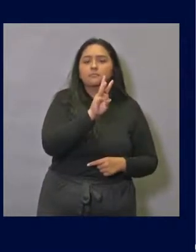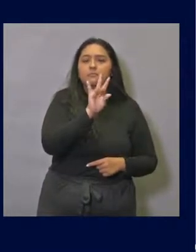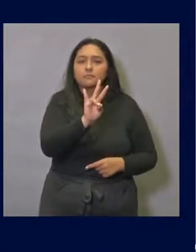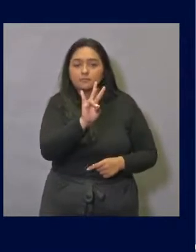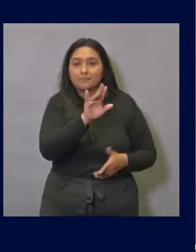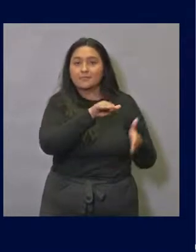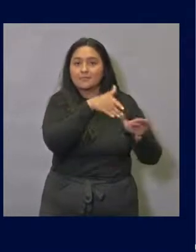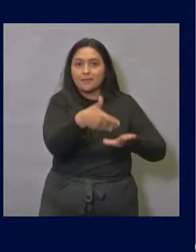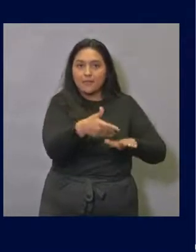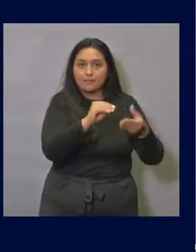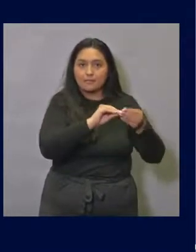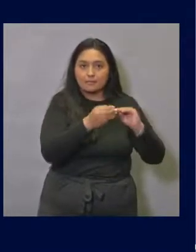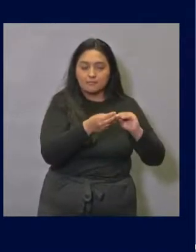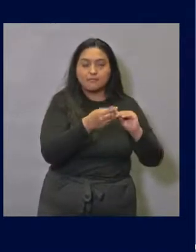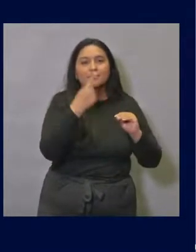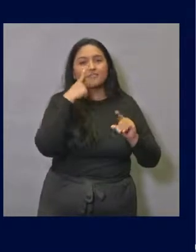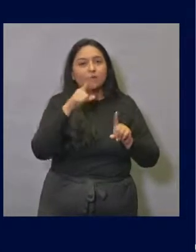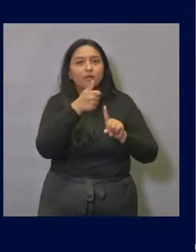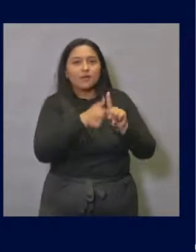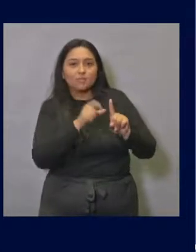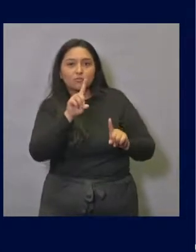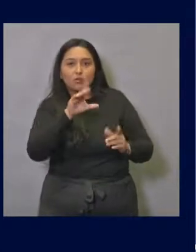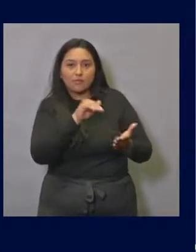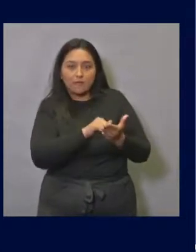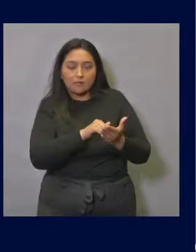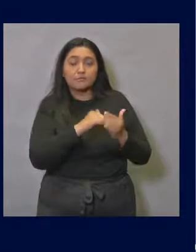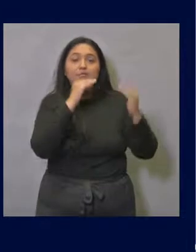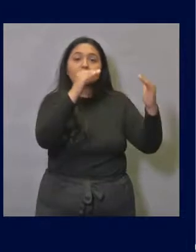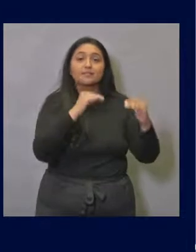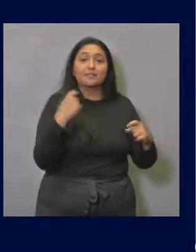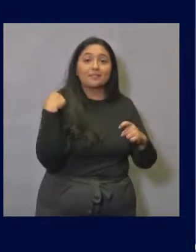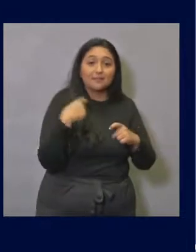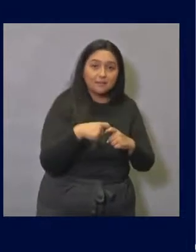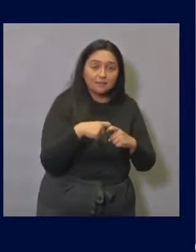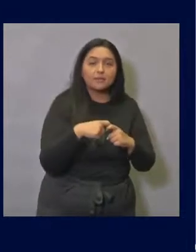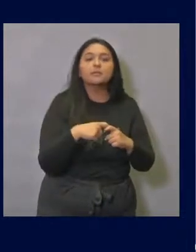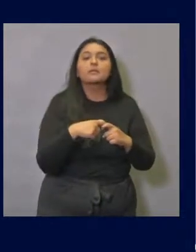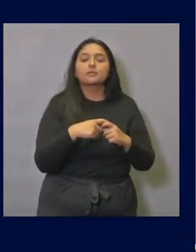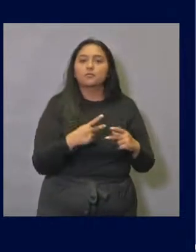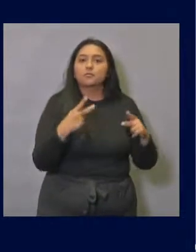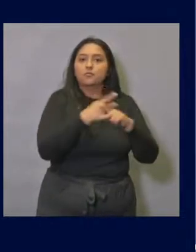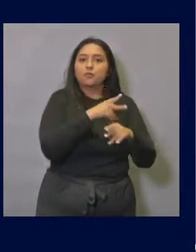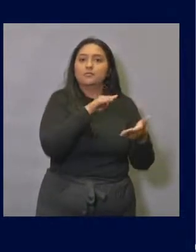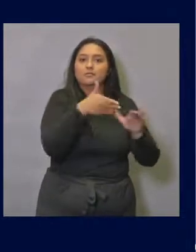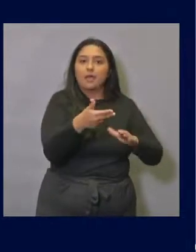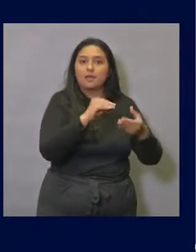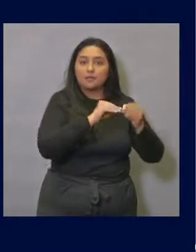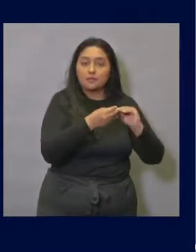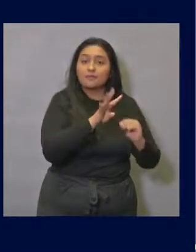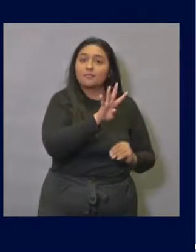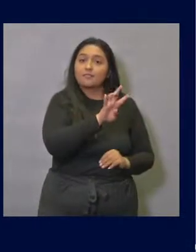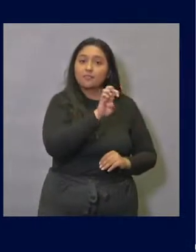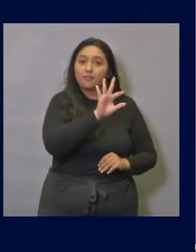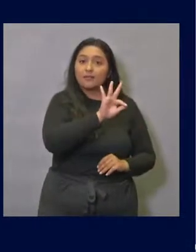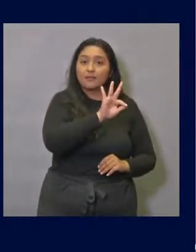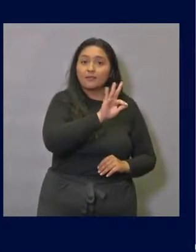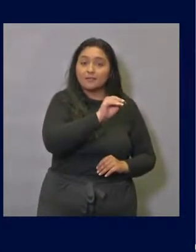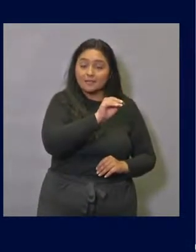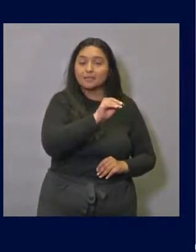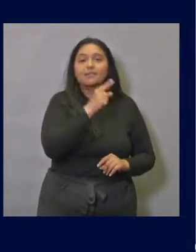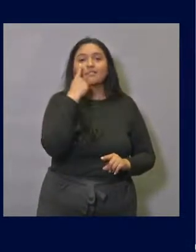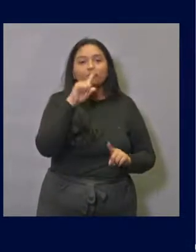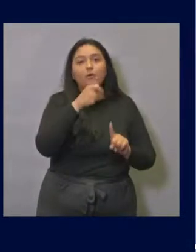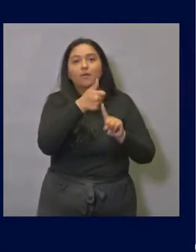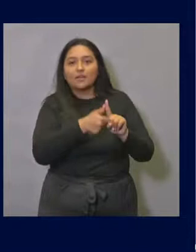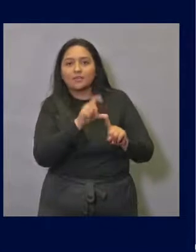267 muertes por cada 100,000 personas. Y los hombres latinos tienen una tasa de mortalidad de 490 por cada